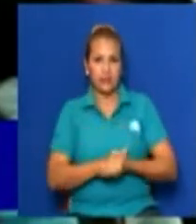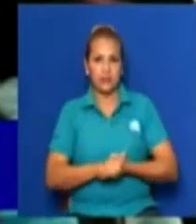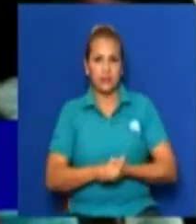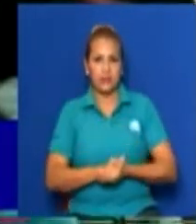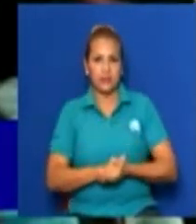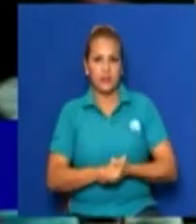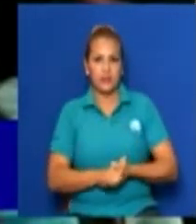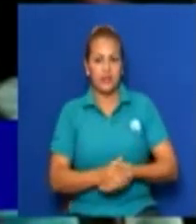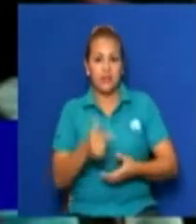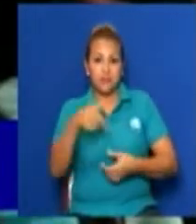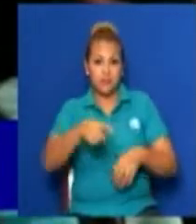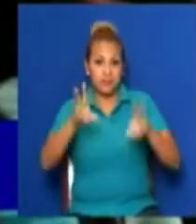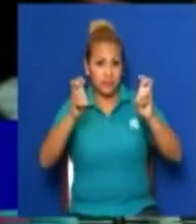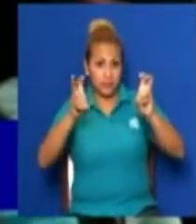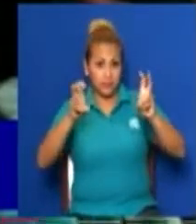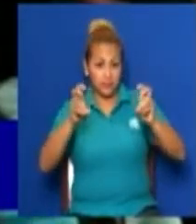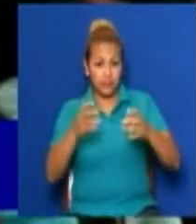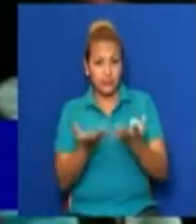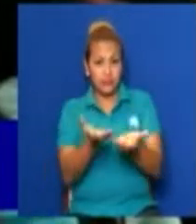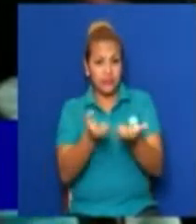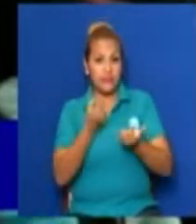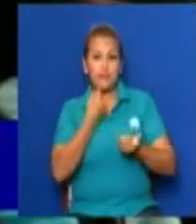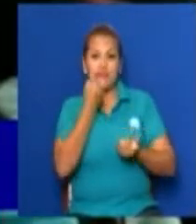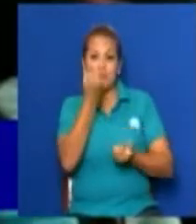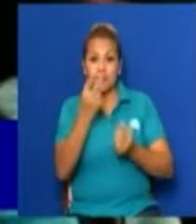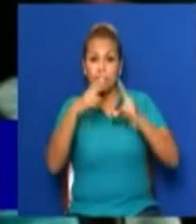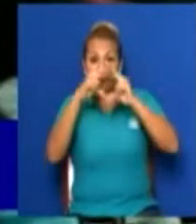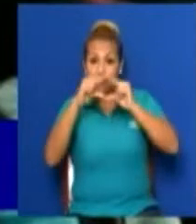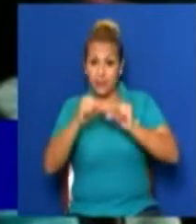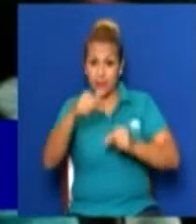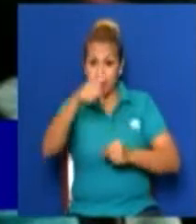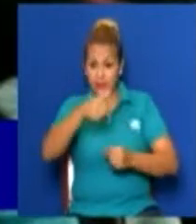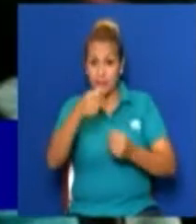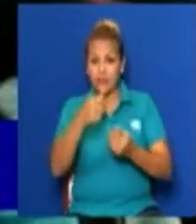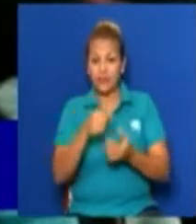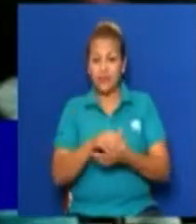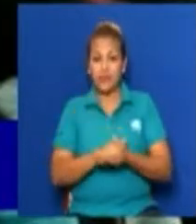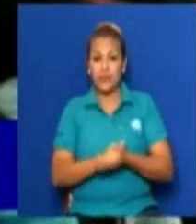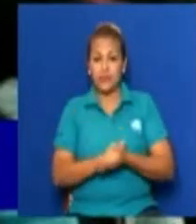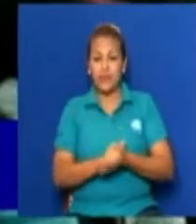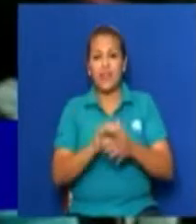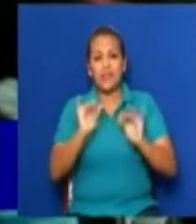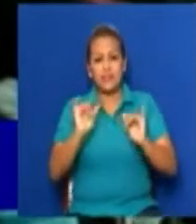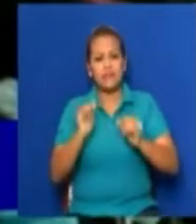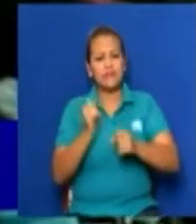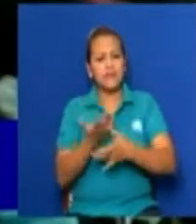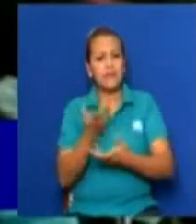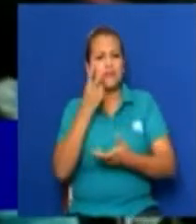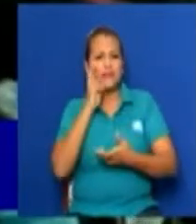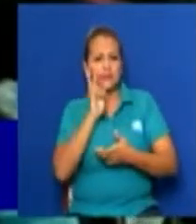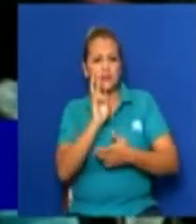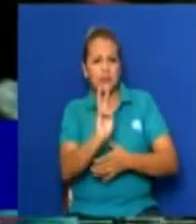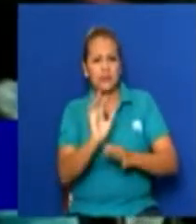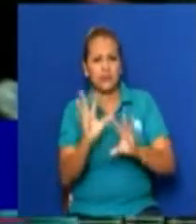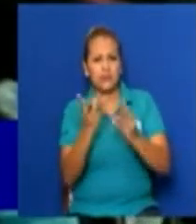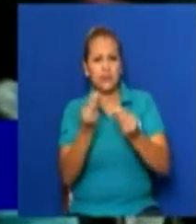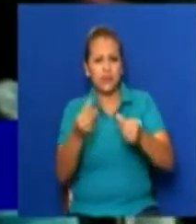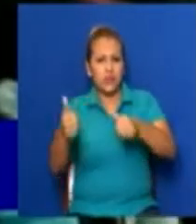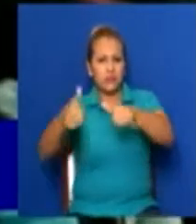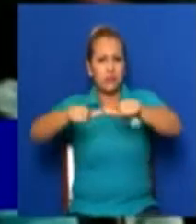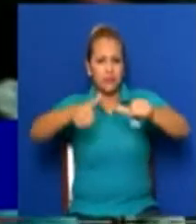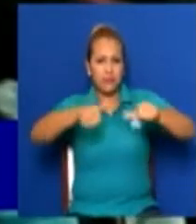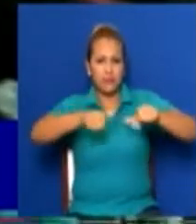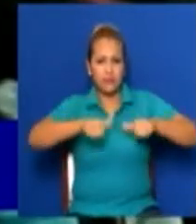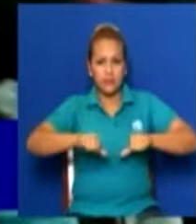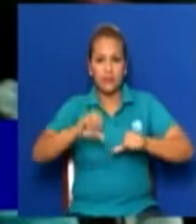En ese caso, quiero decirles que Nicaragua ha ratificado todos los convenios fundamentales de